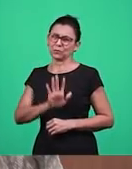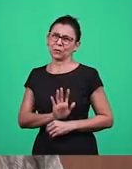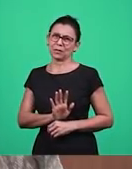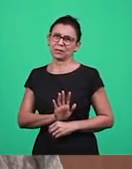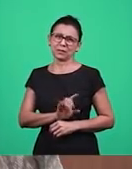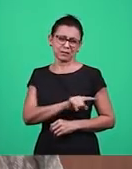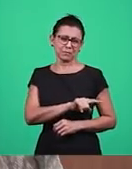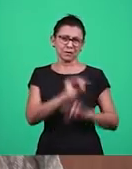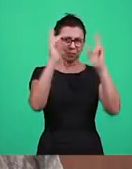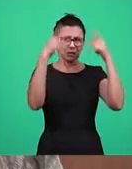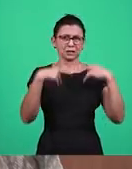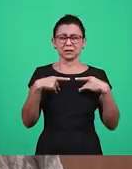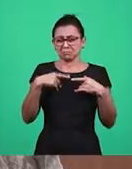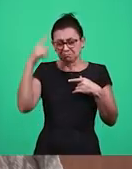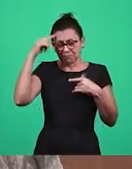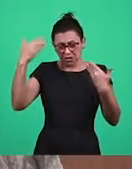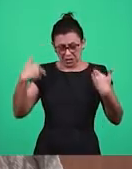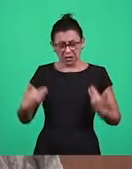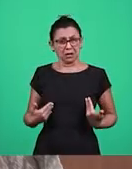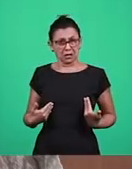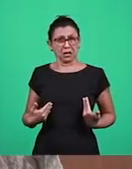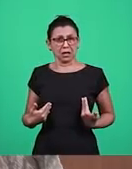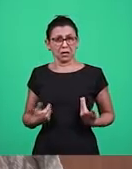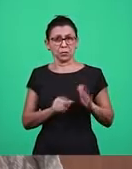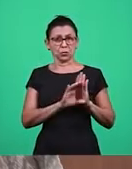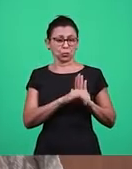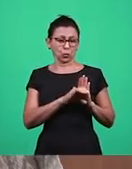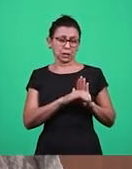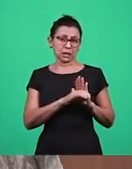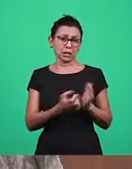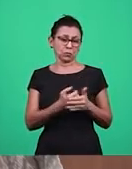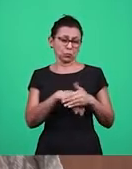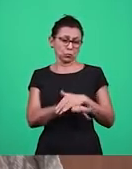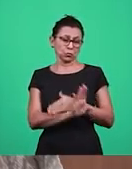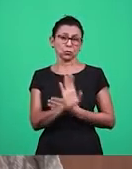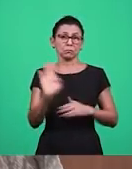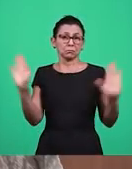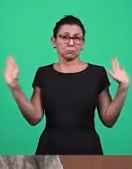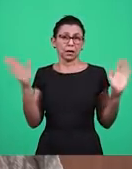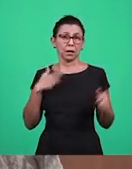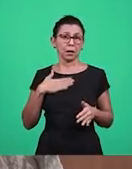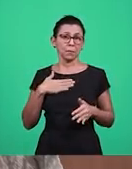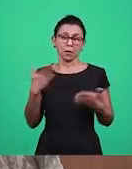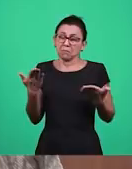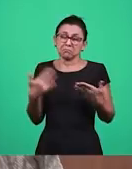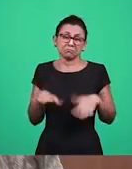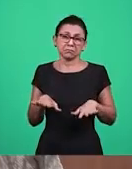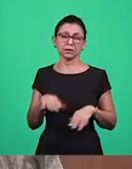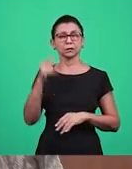ofensa gravísima. Para el hombre no es, porque la razón del hombre sigue en mis costumbres. Se admite esto, entonces esto está